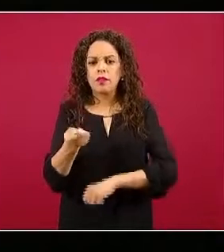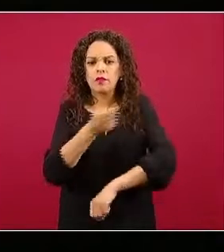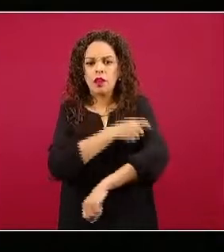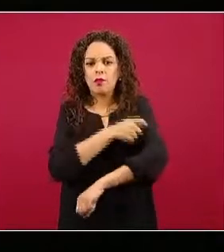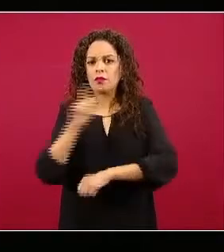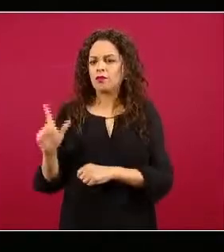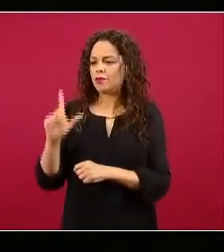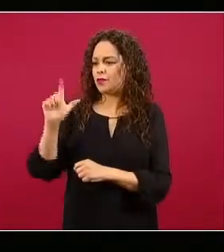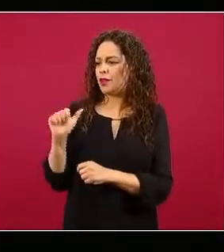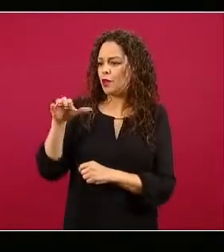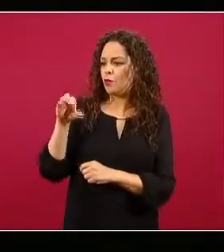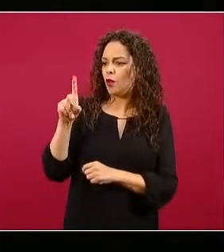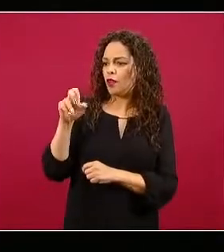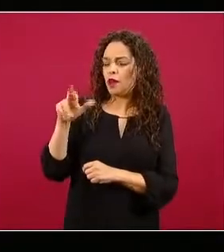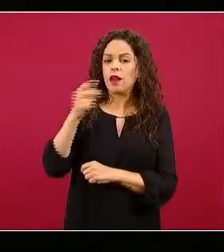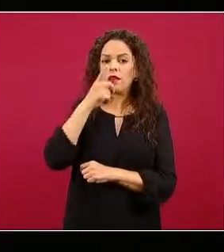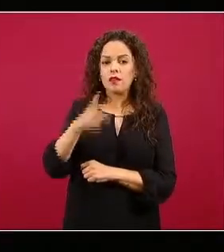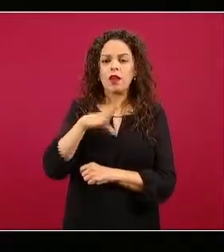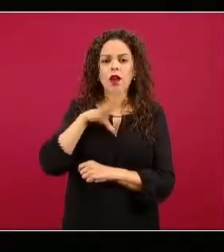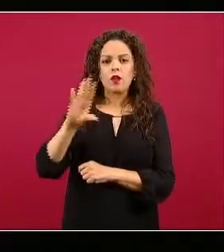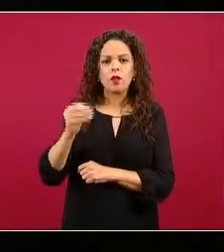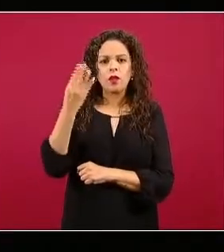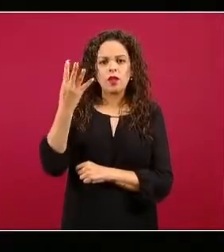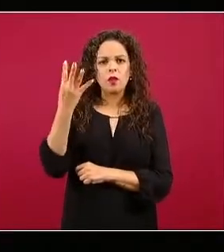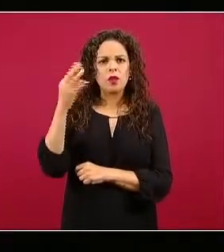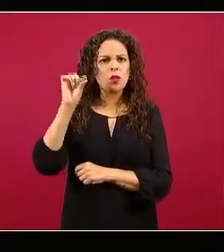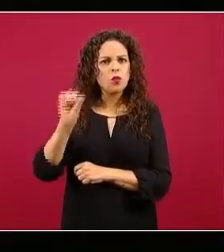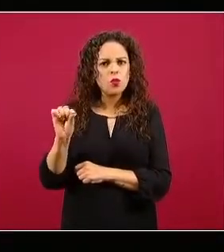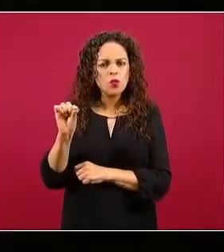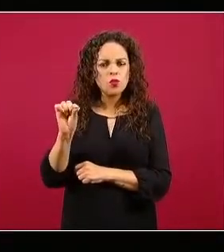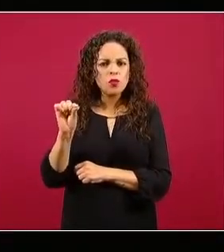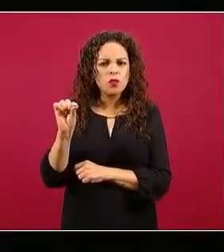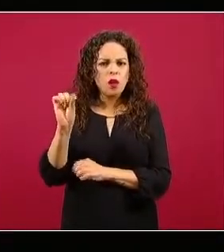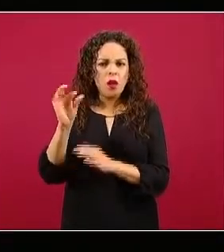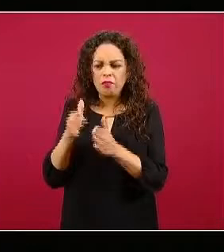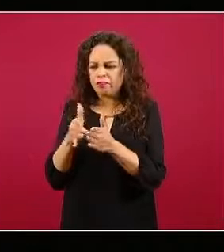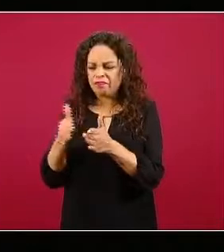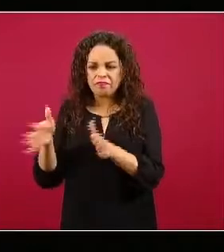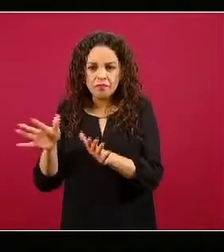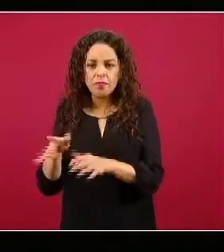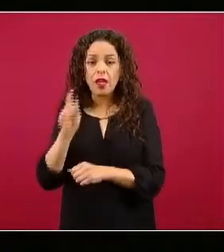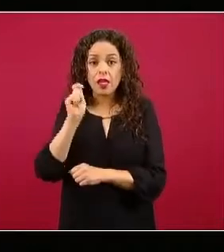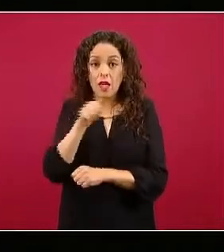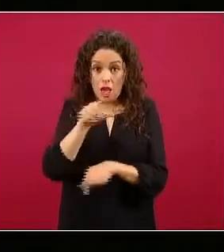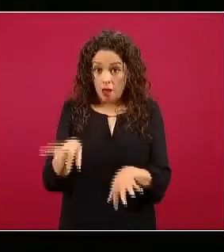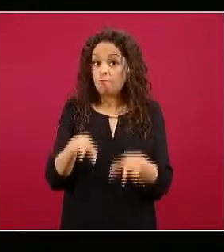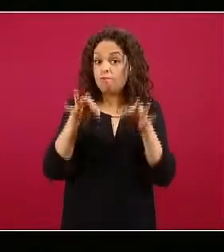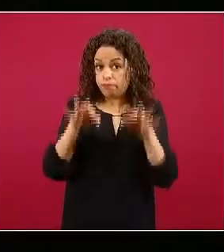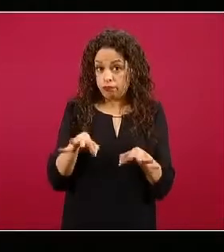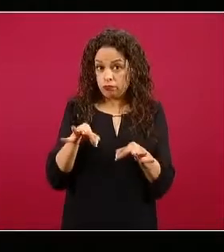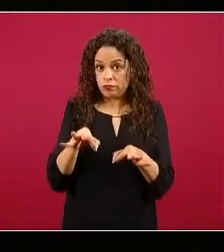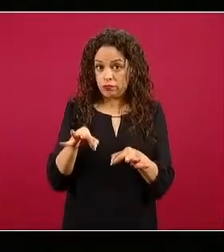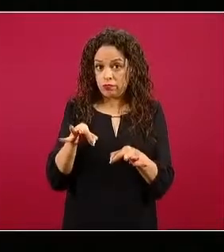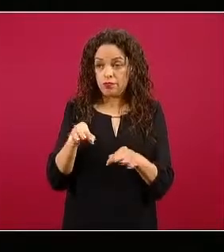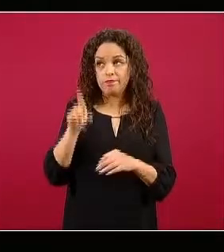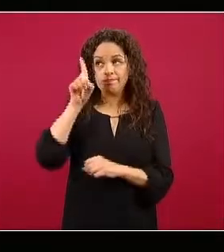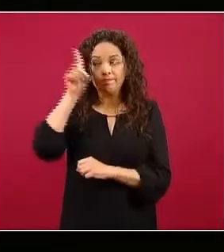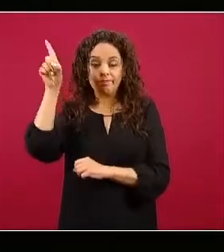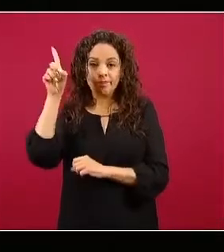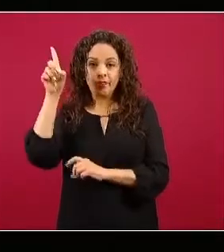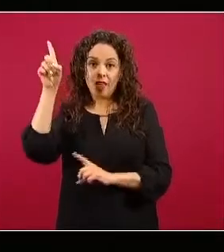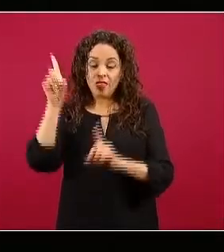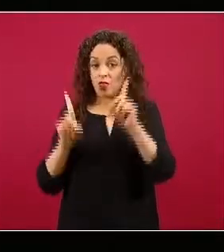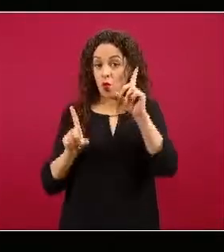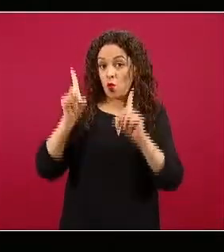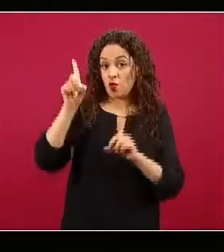anunciaba que tenía 94 puntos y tantos de eficacia. y la OMS dudaba, o bueno, al